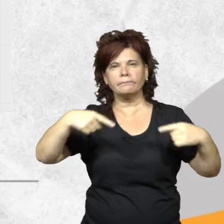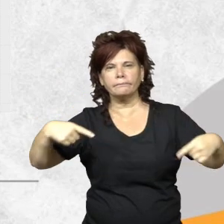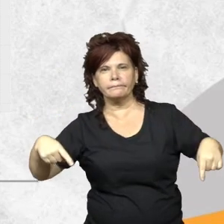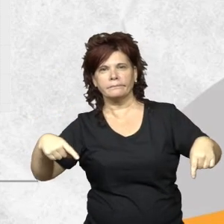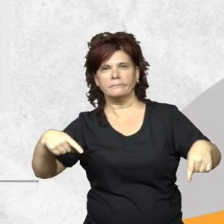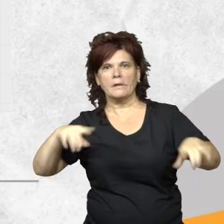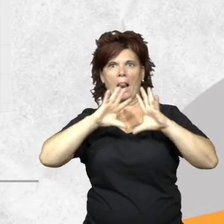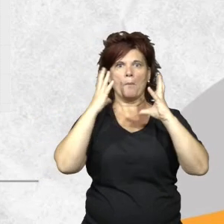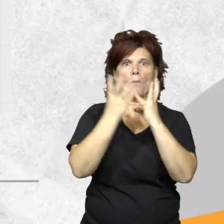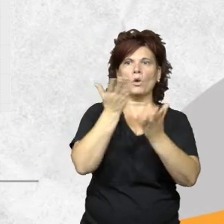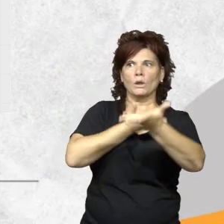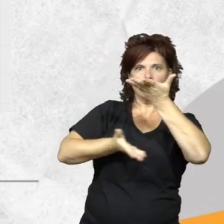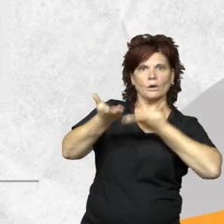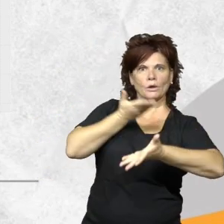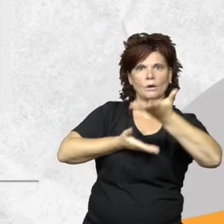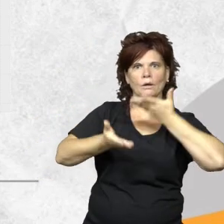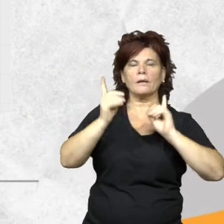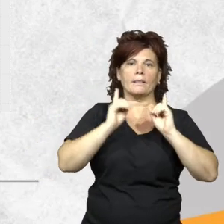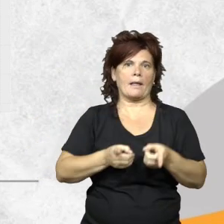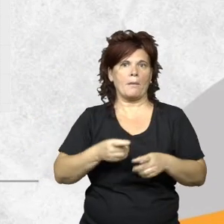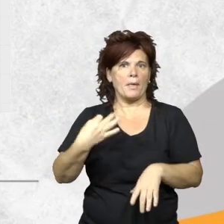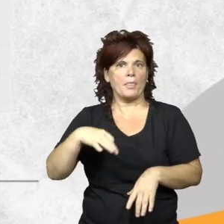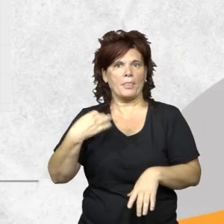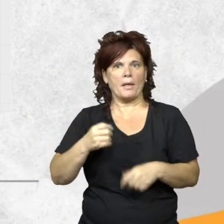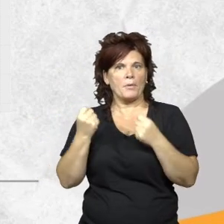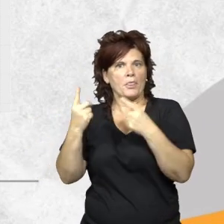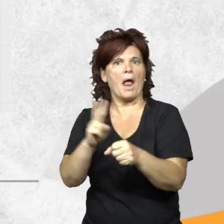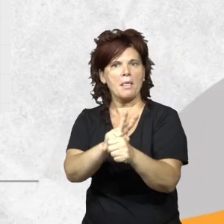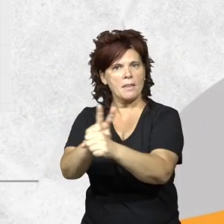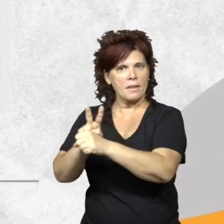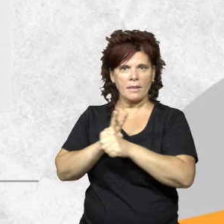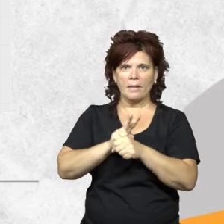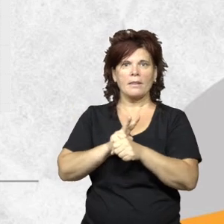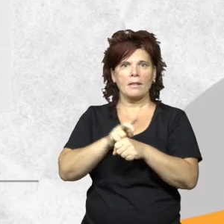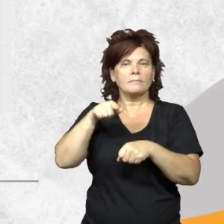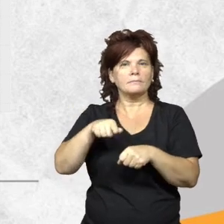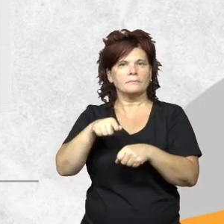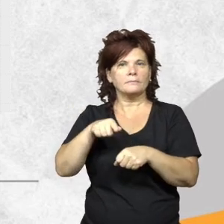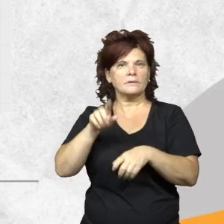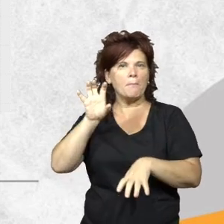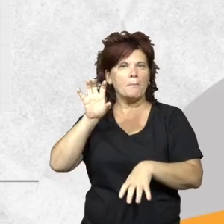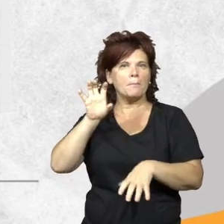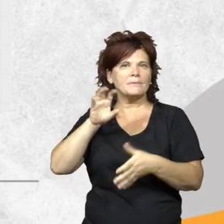planeta. También son merecedoras de protección por parte de ese Estado de Derecho,